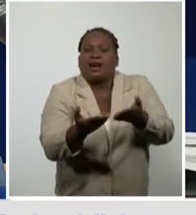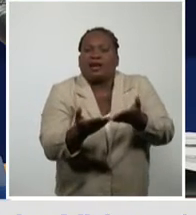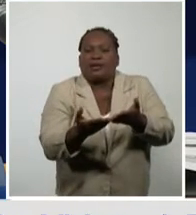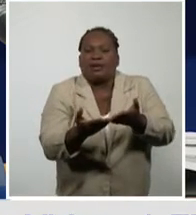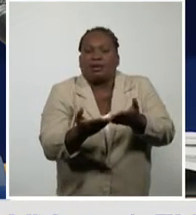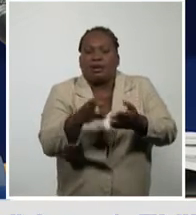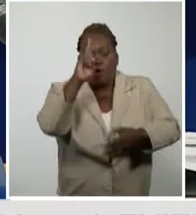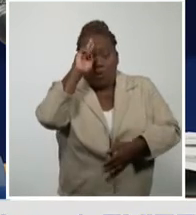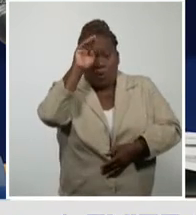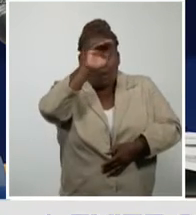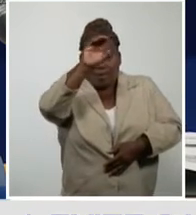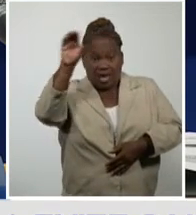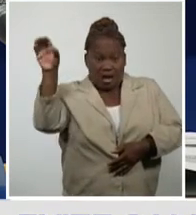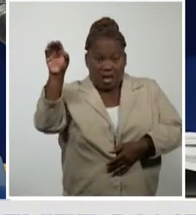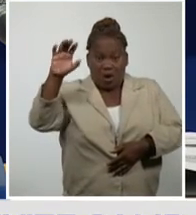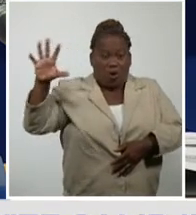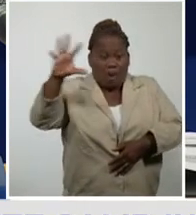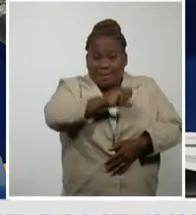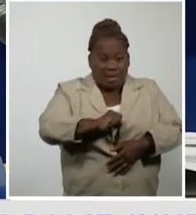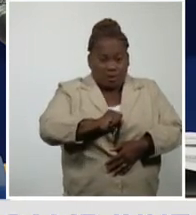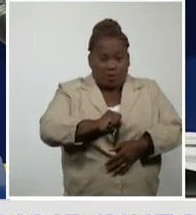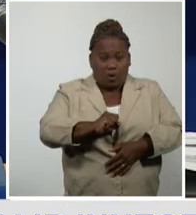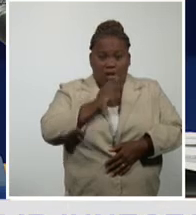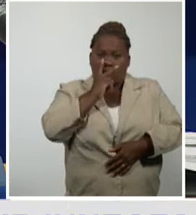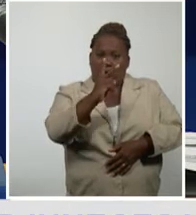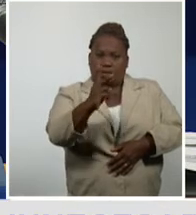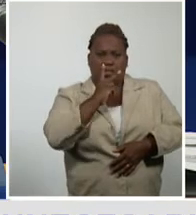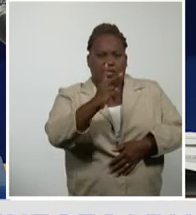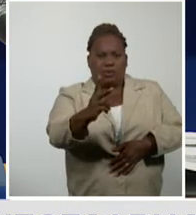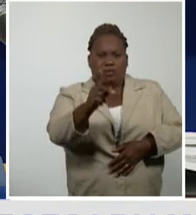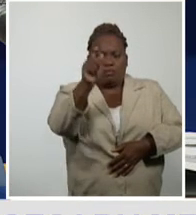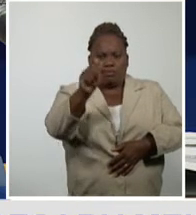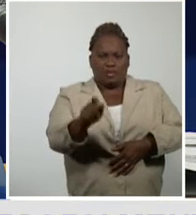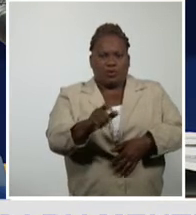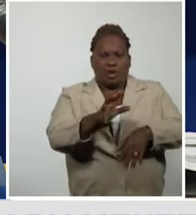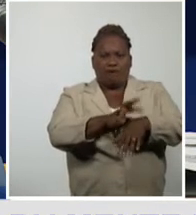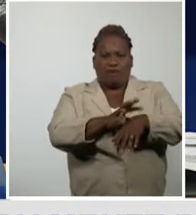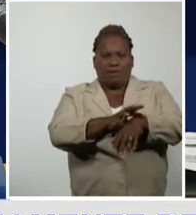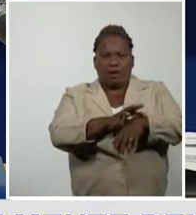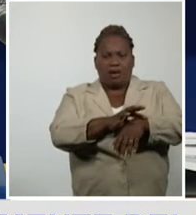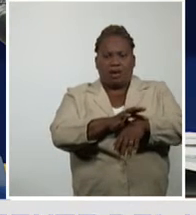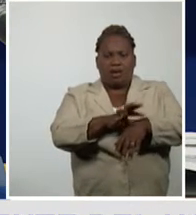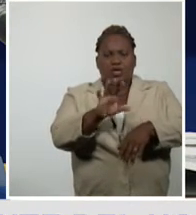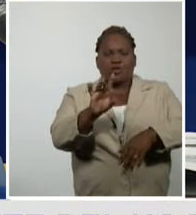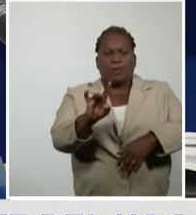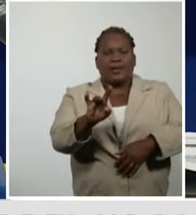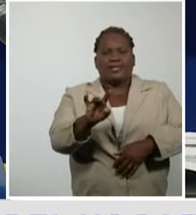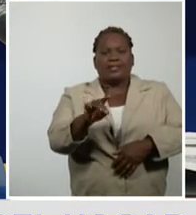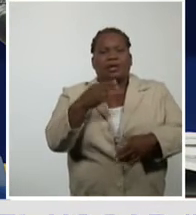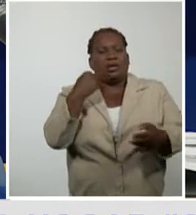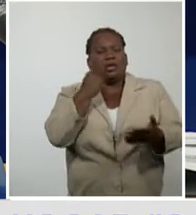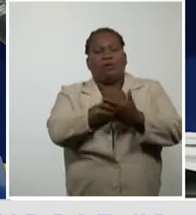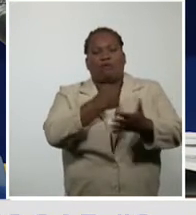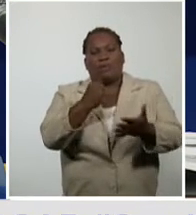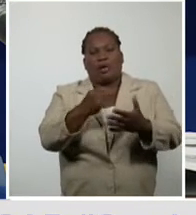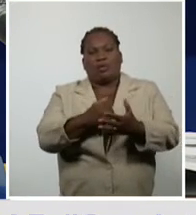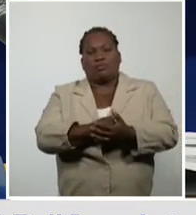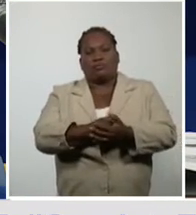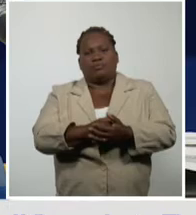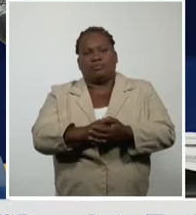hospitales completos a la atención de pacientes con sospecha y confirmados del